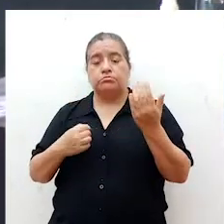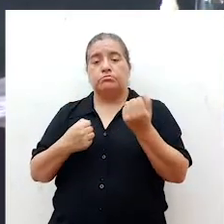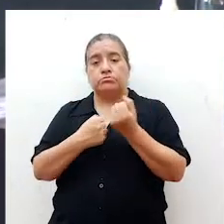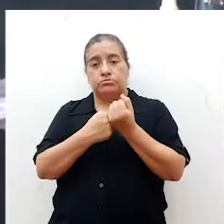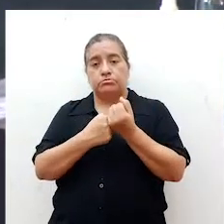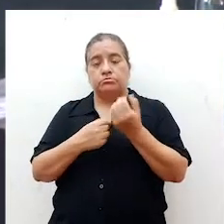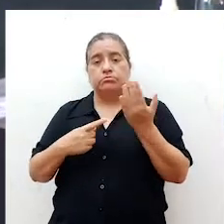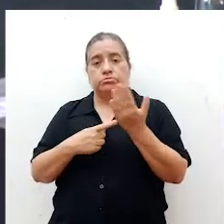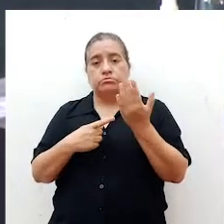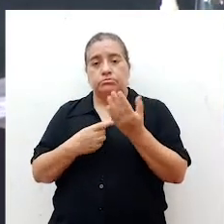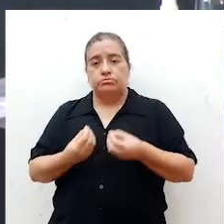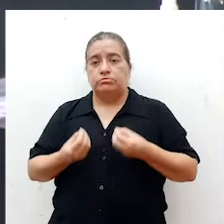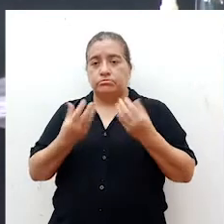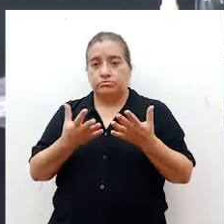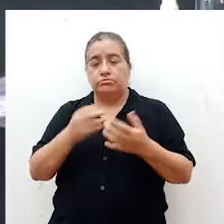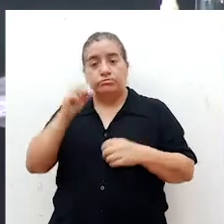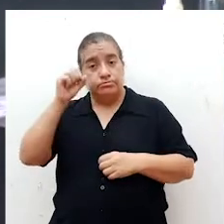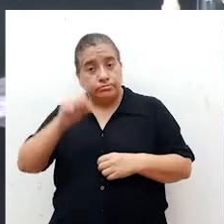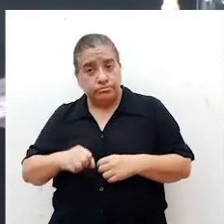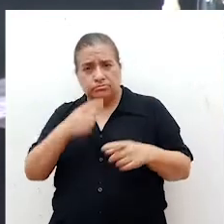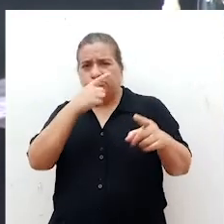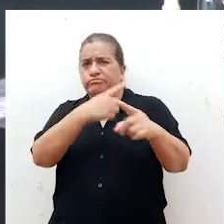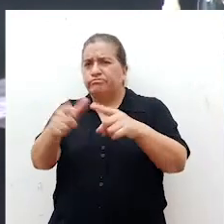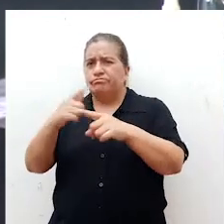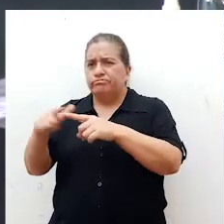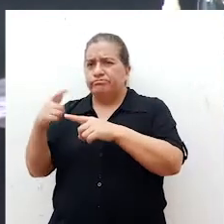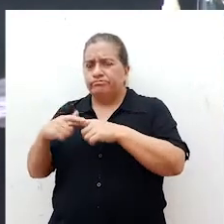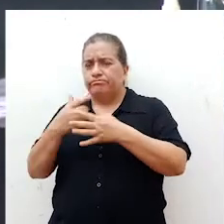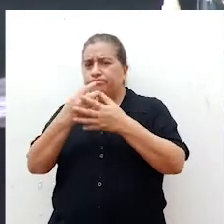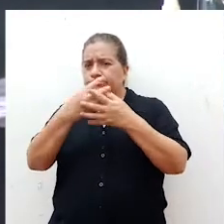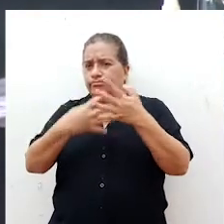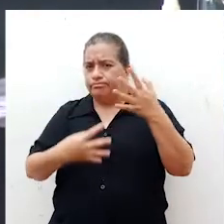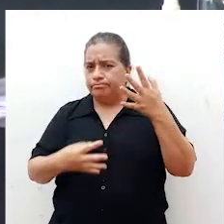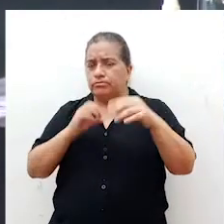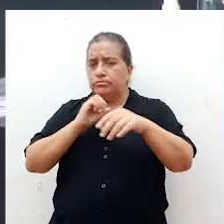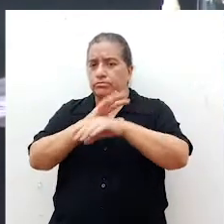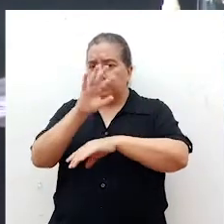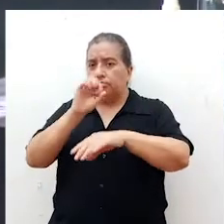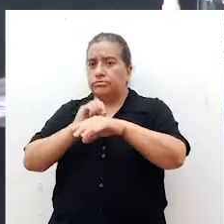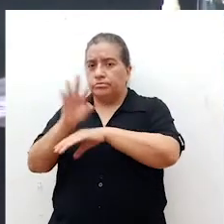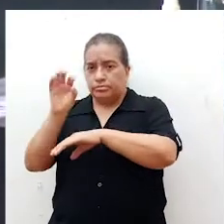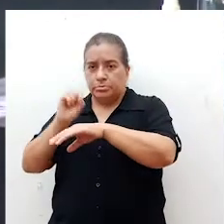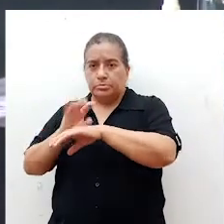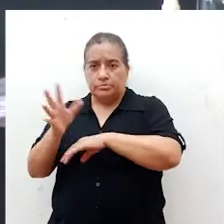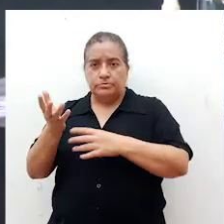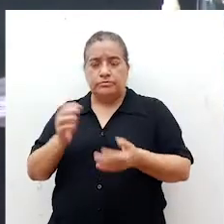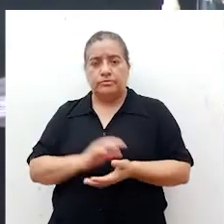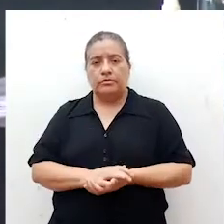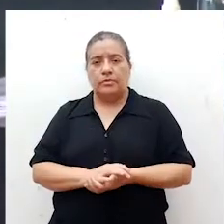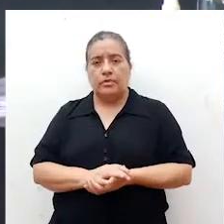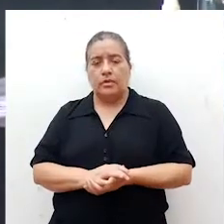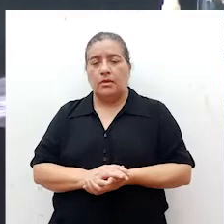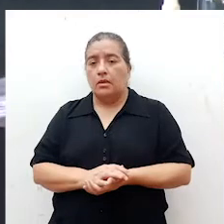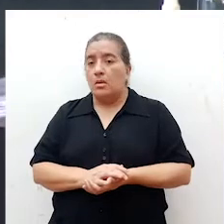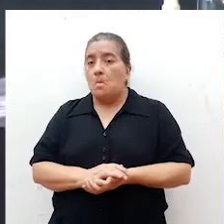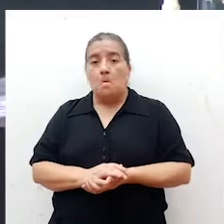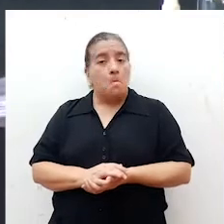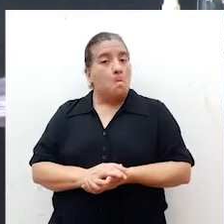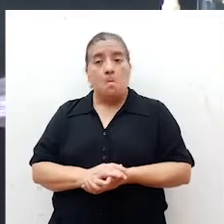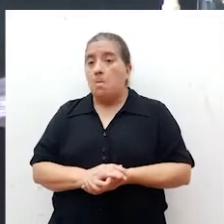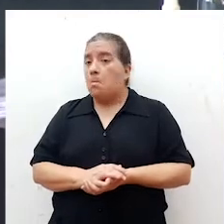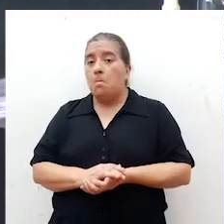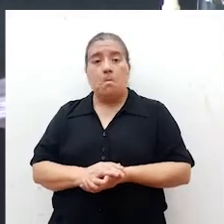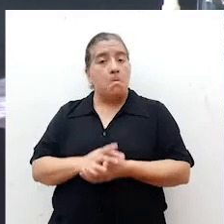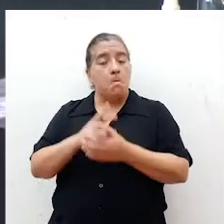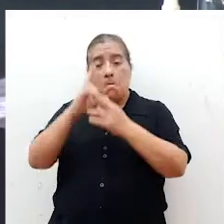garantizando la conectividad y el acceso a equipos. En fin, un conjunto de